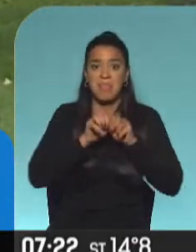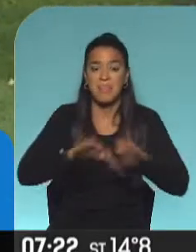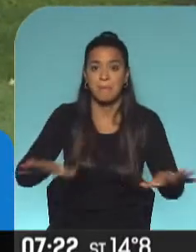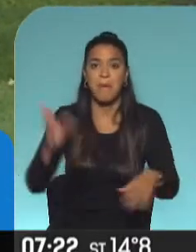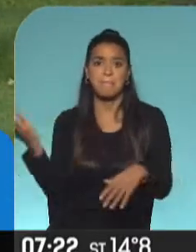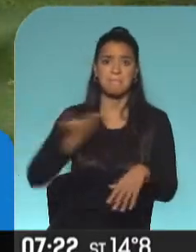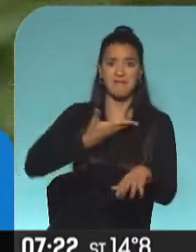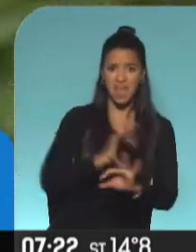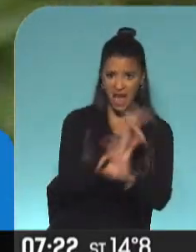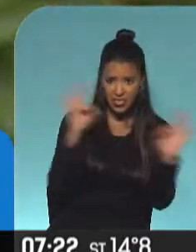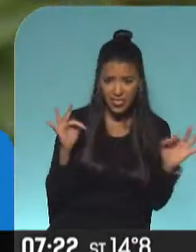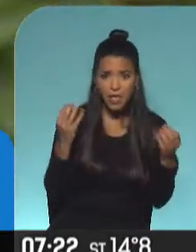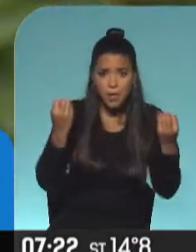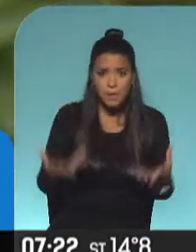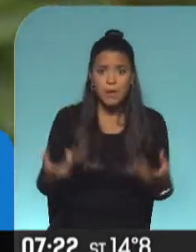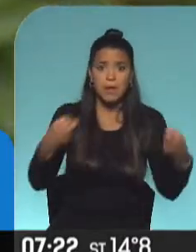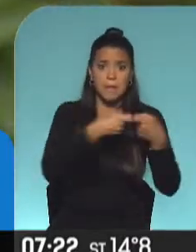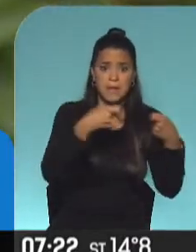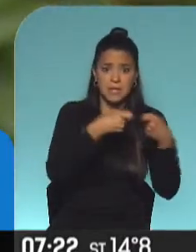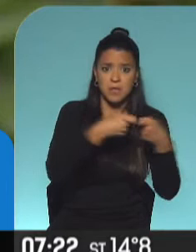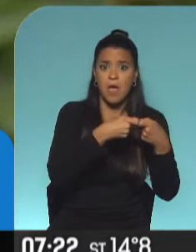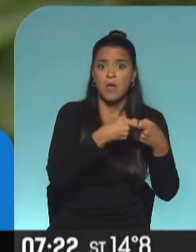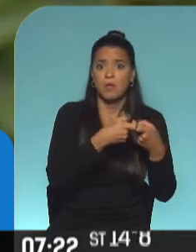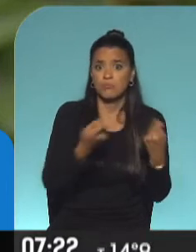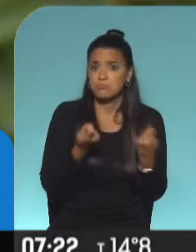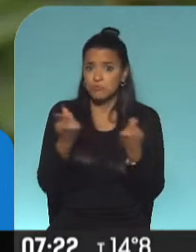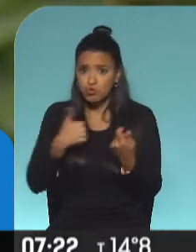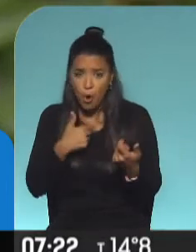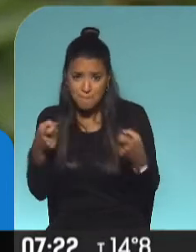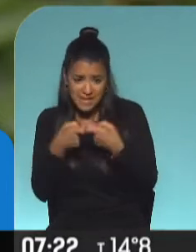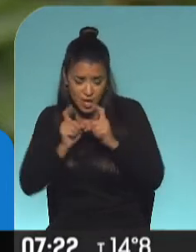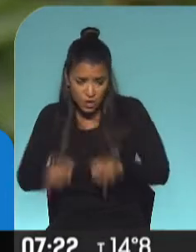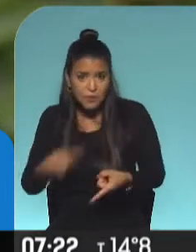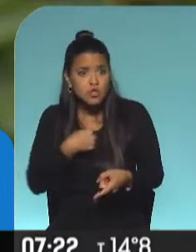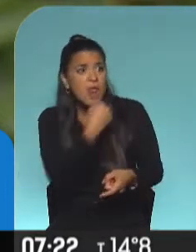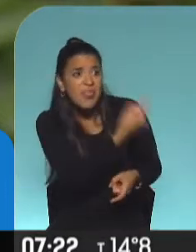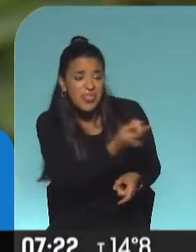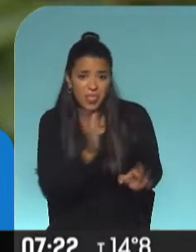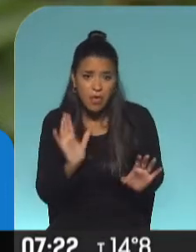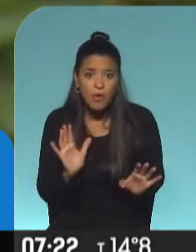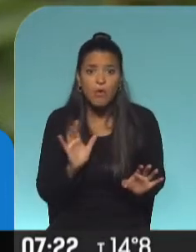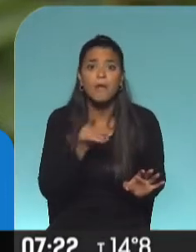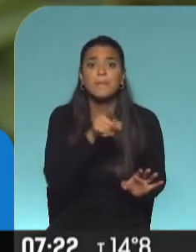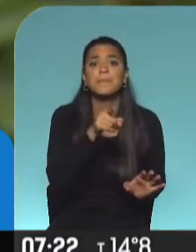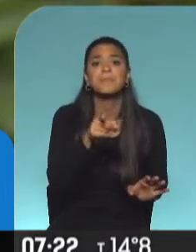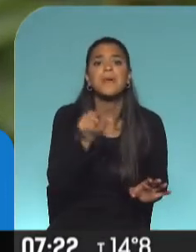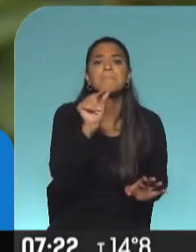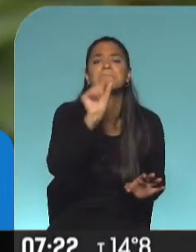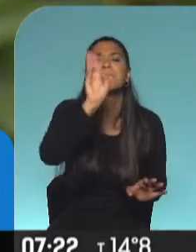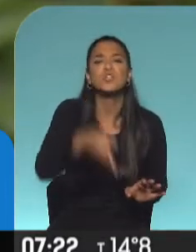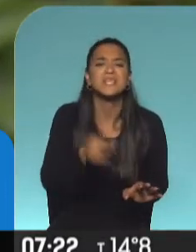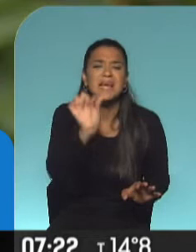nadie porque de empresario a presas empresarios yo sé yo le diría que ese porcentaje